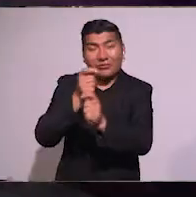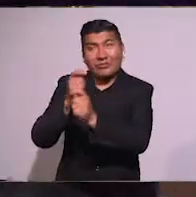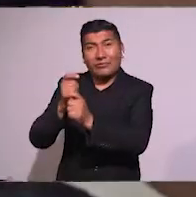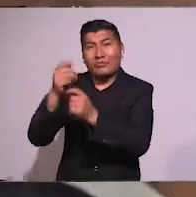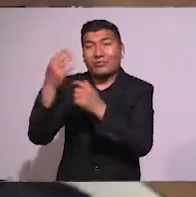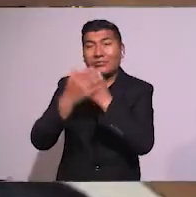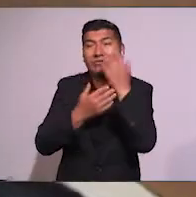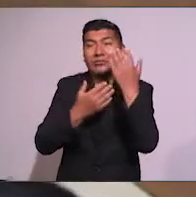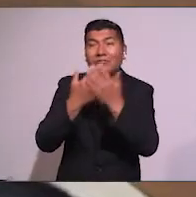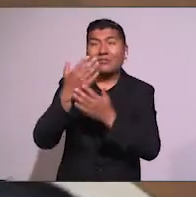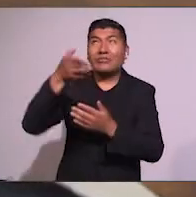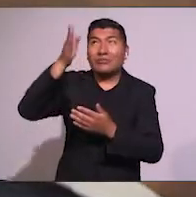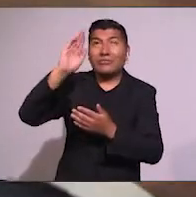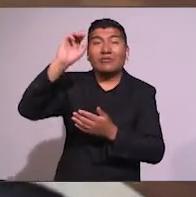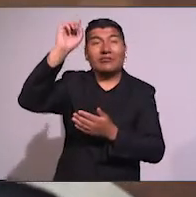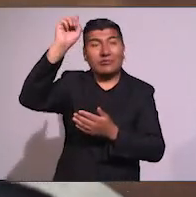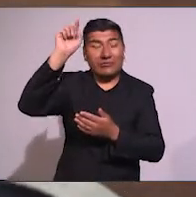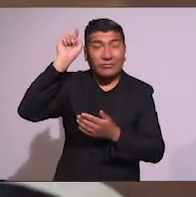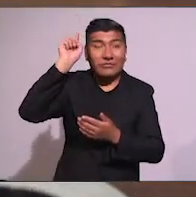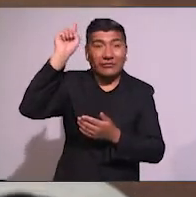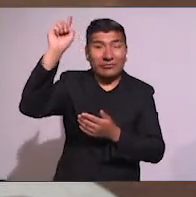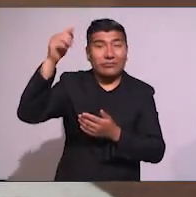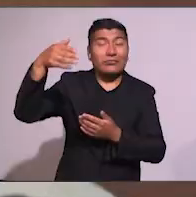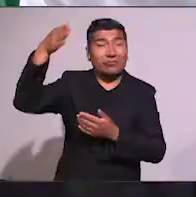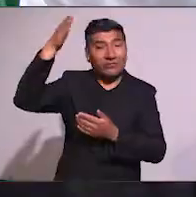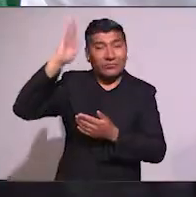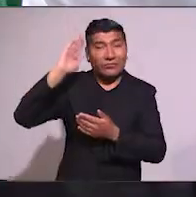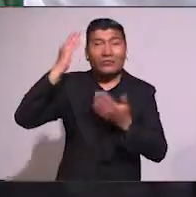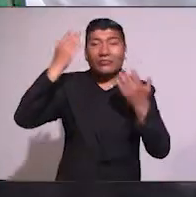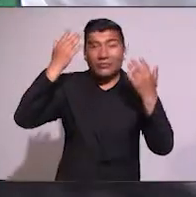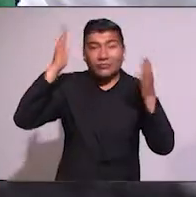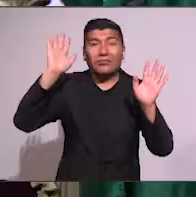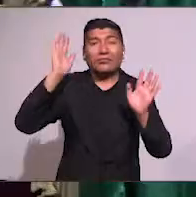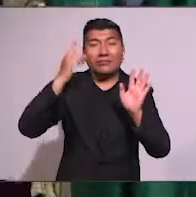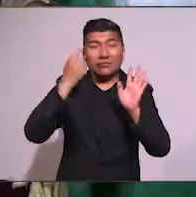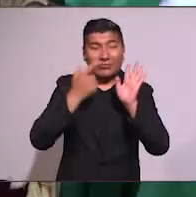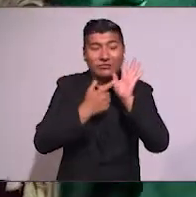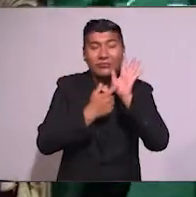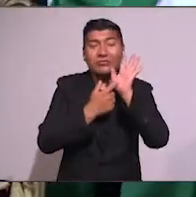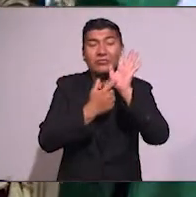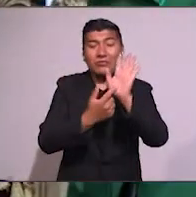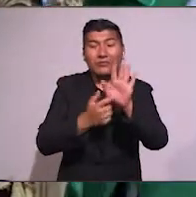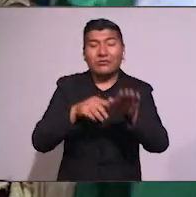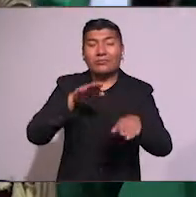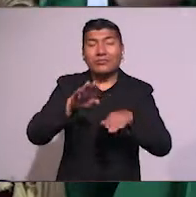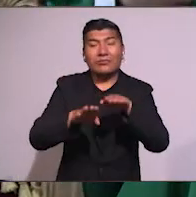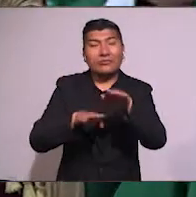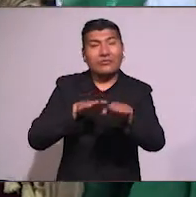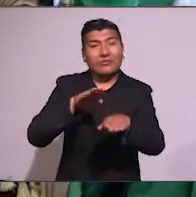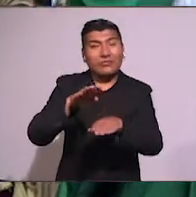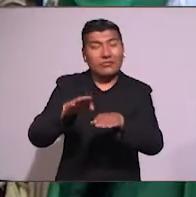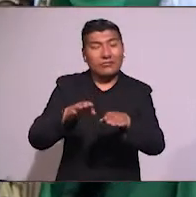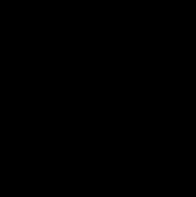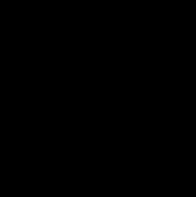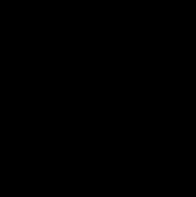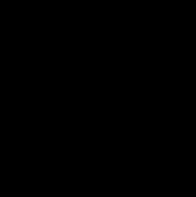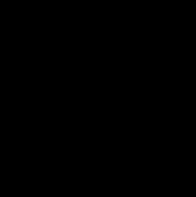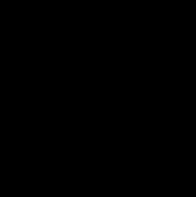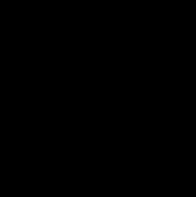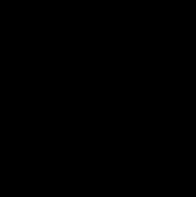manos de Dios. Porque Dios, como ya se demostró, camina del lado de Bolivia.